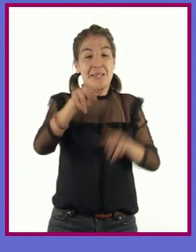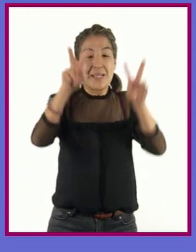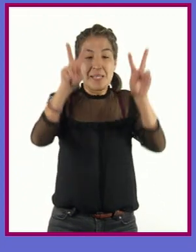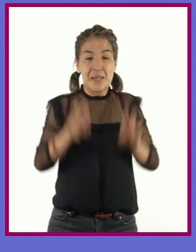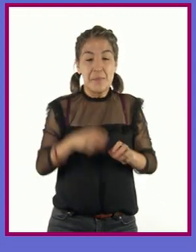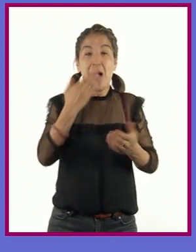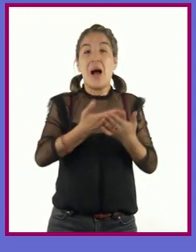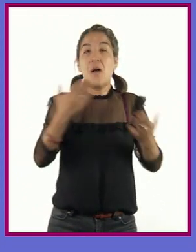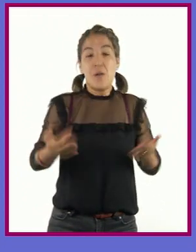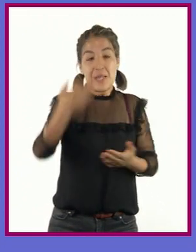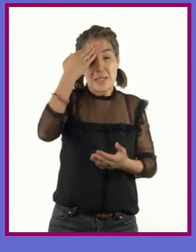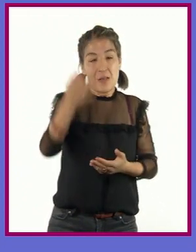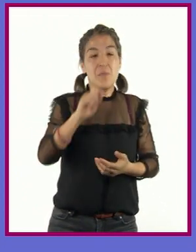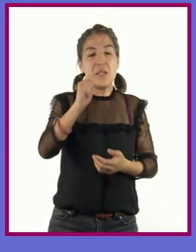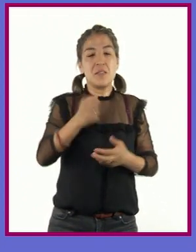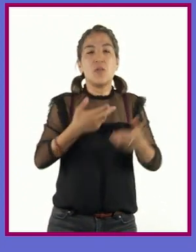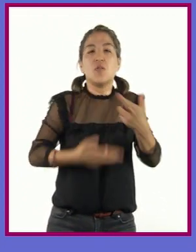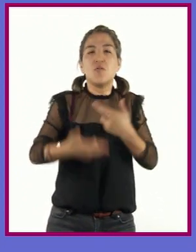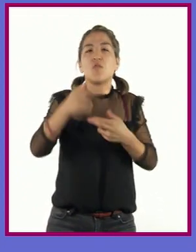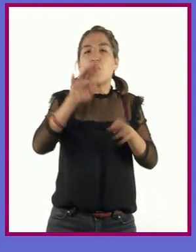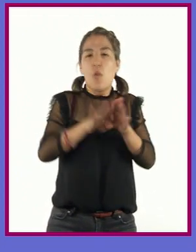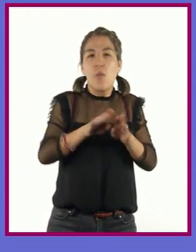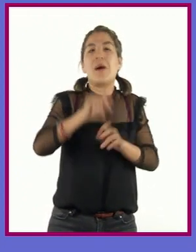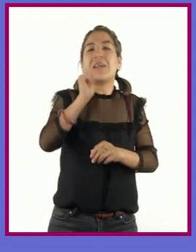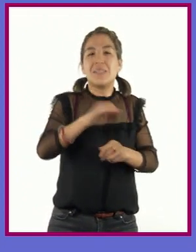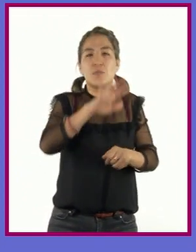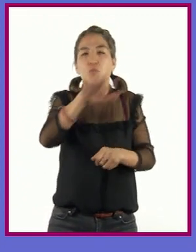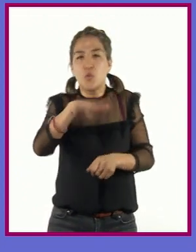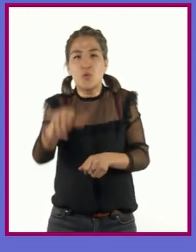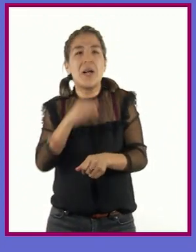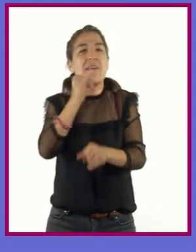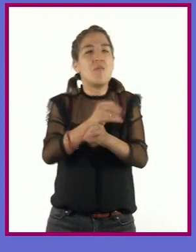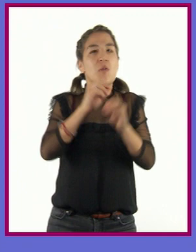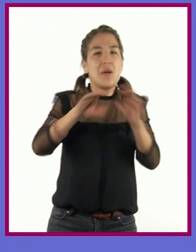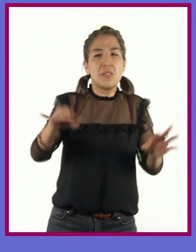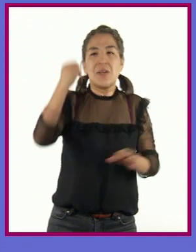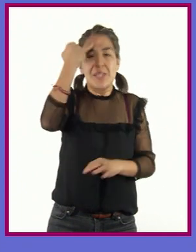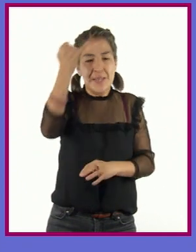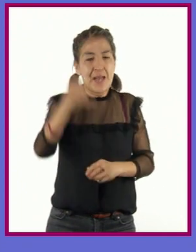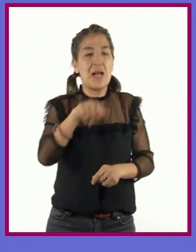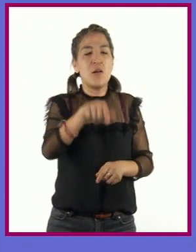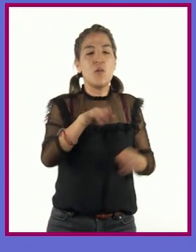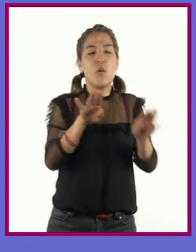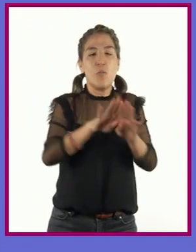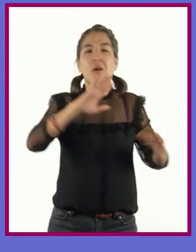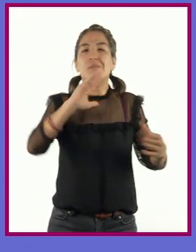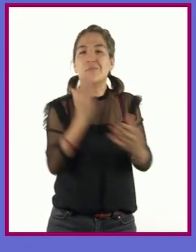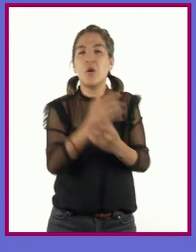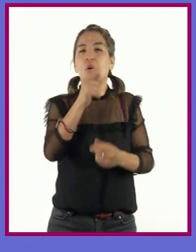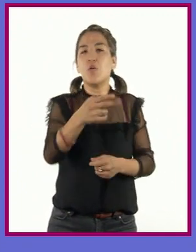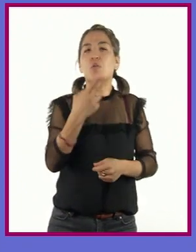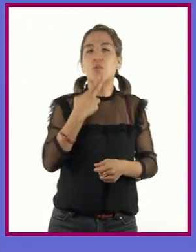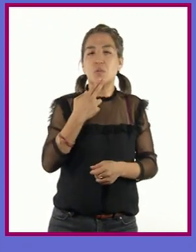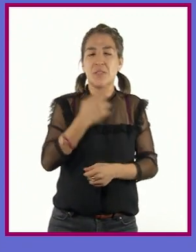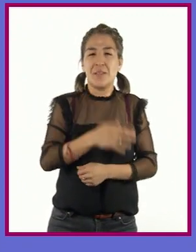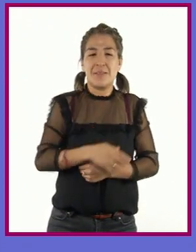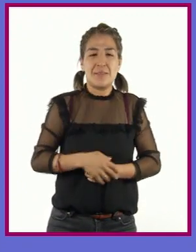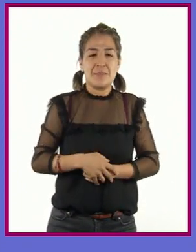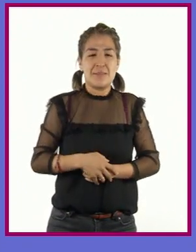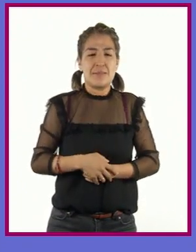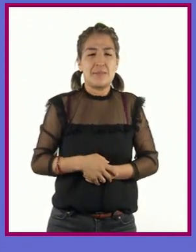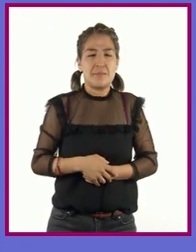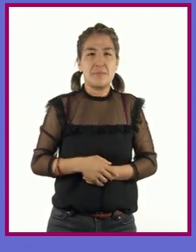la actualidad o la retrospectiva de la información. Tipos de documentos a utilizar.